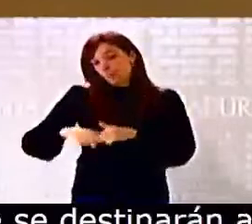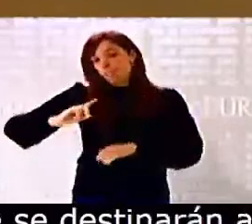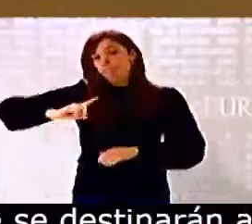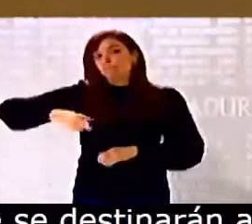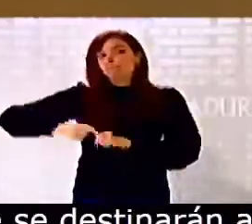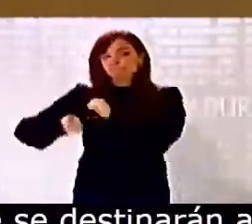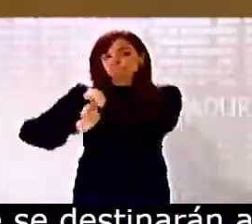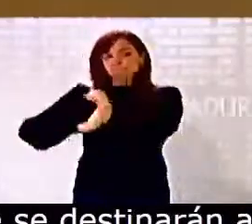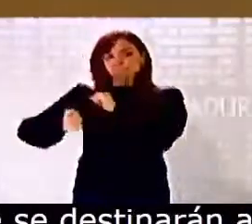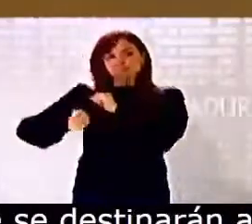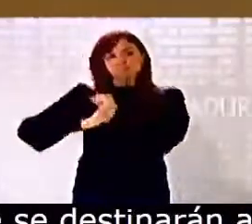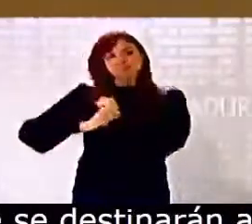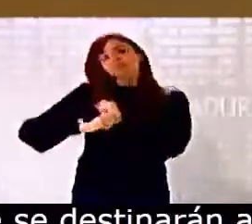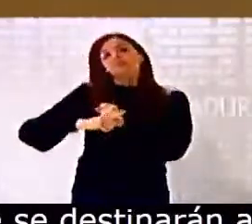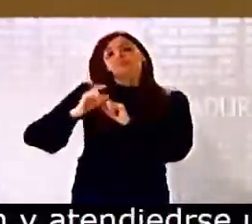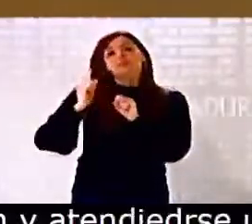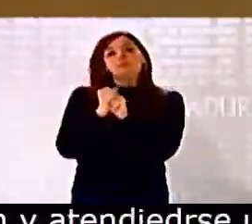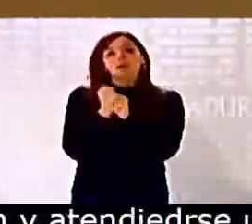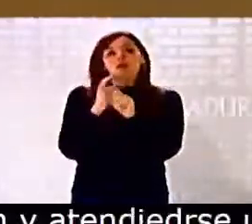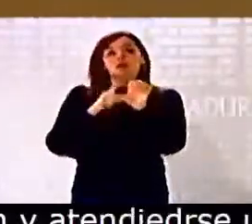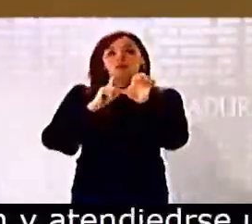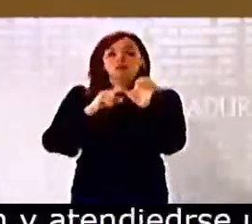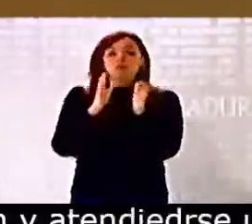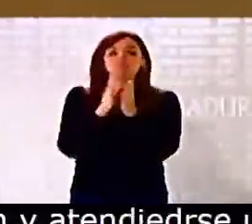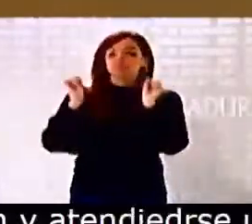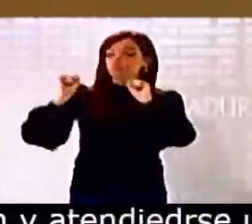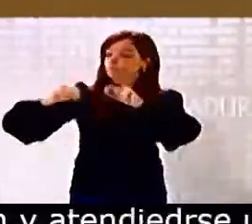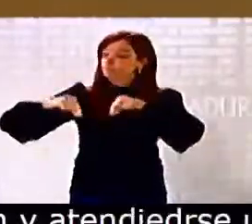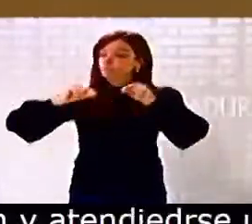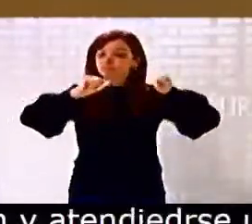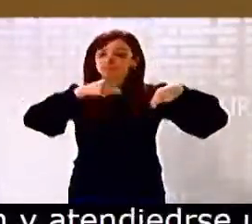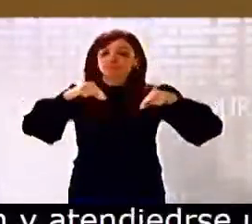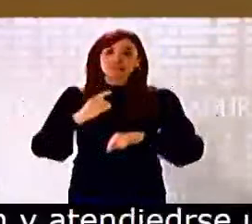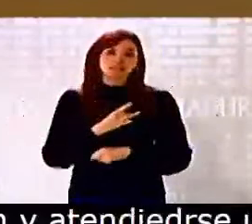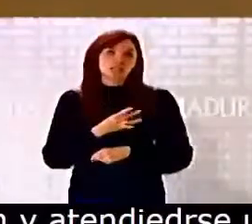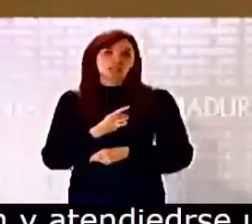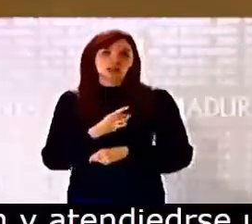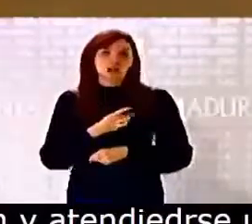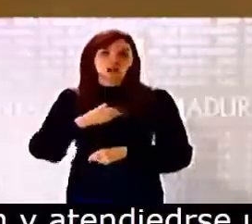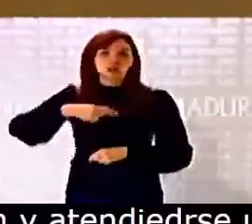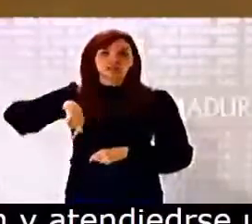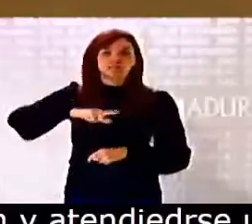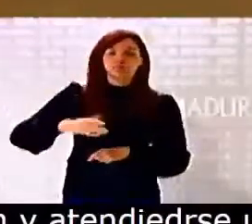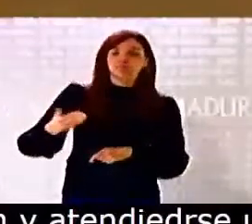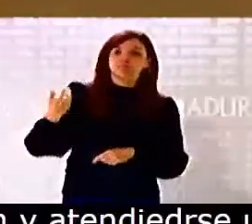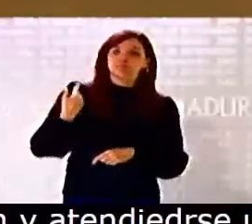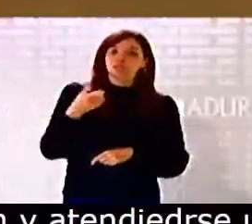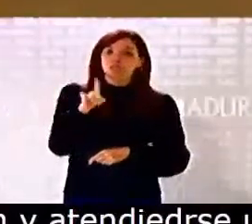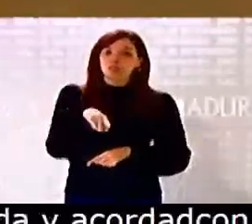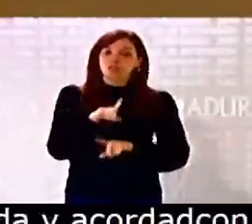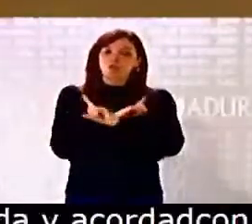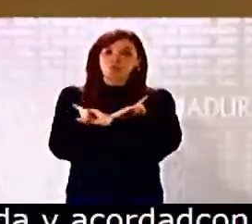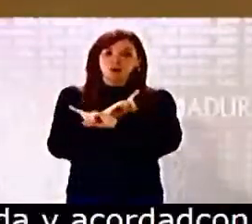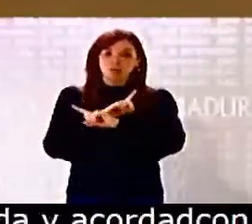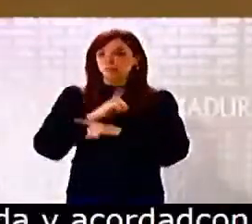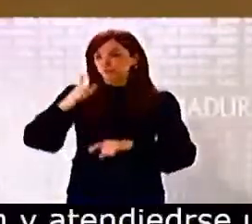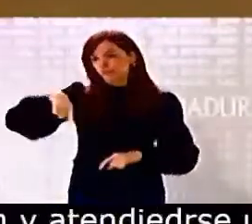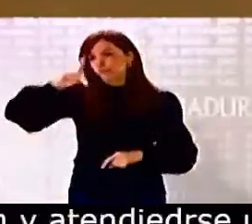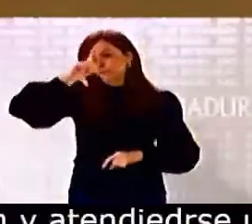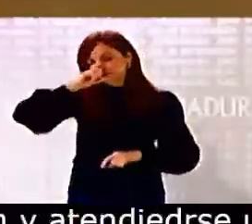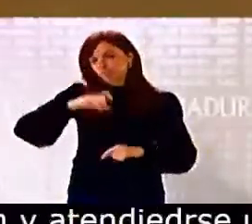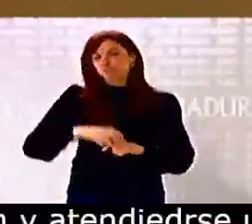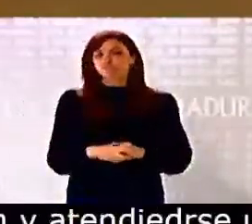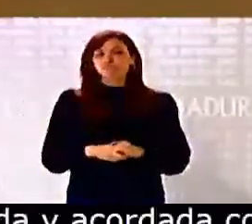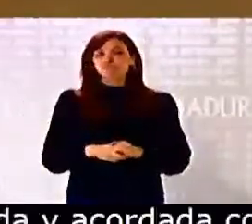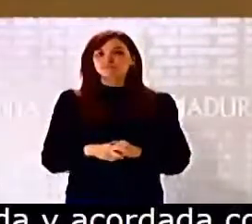de Extremadura que fue firmada y acordada con los agentes sociales y económicos el pasado mes de noviembre, como ustedes recordarán.